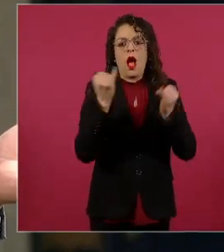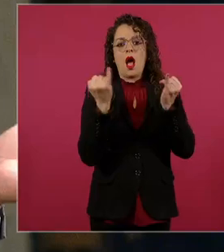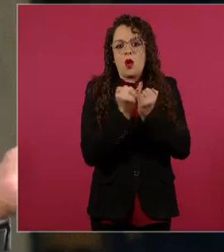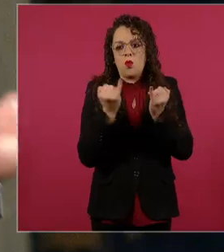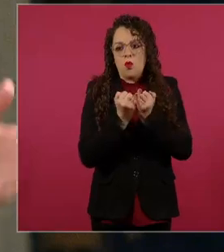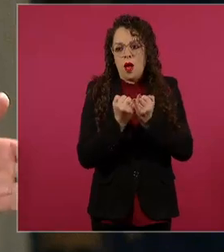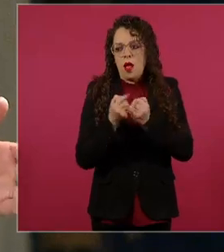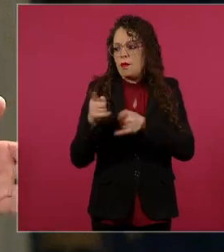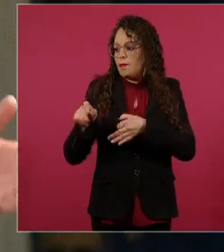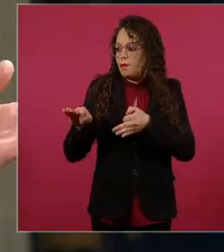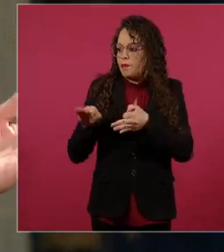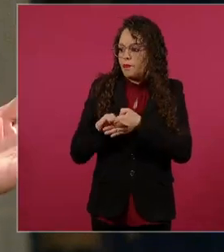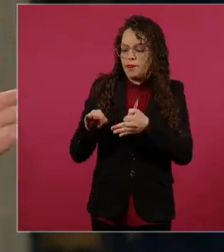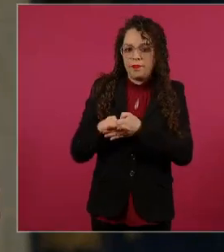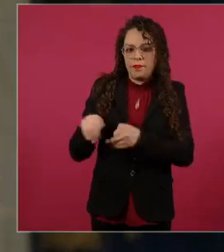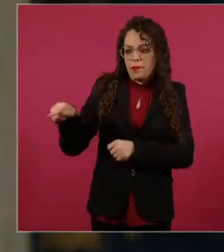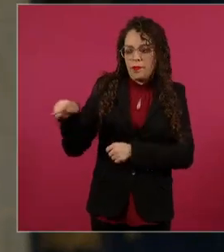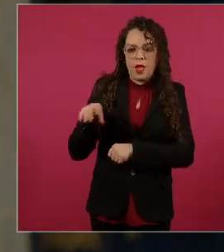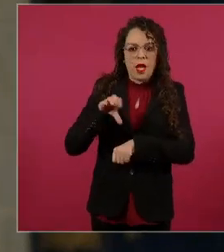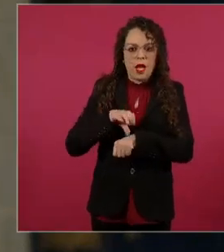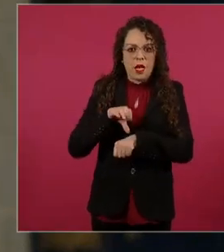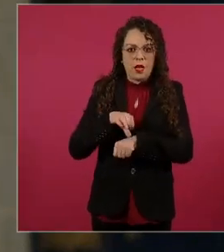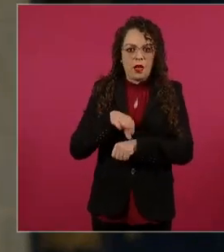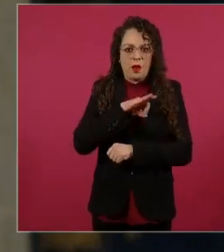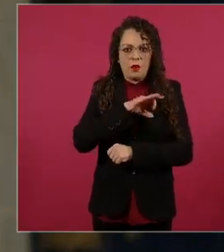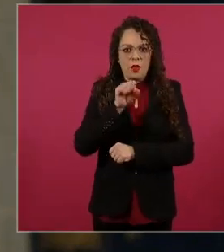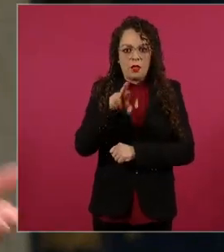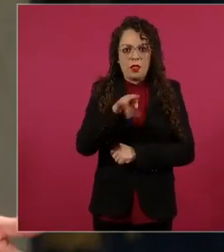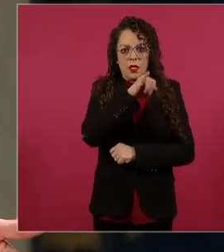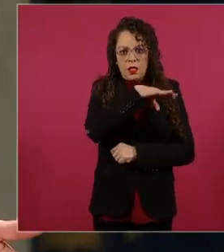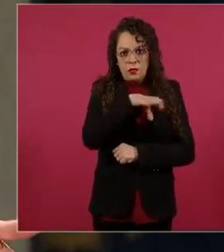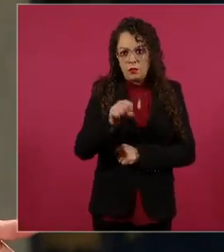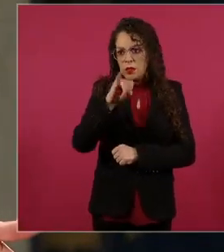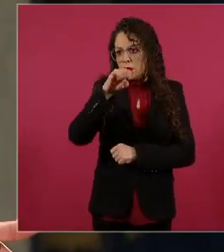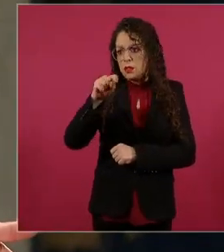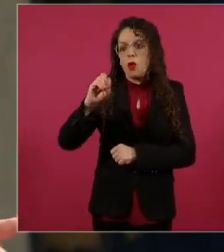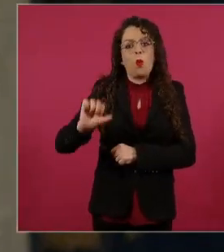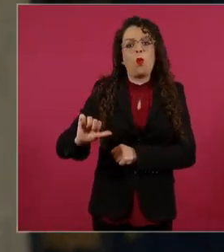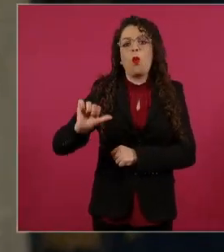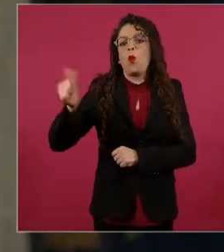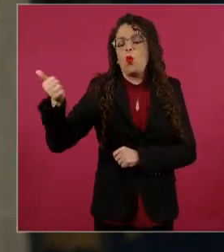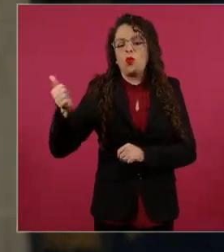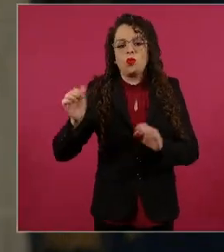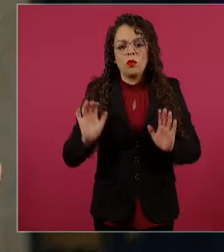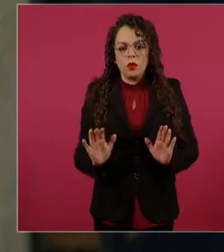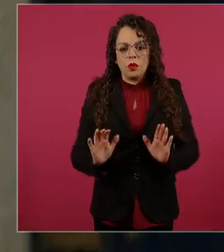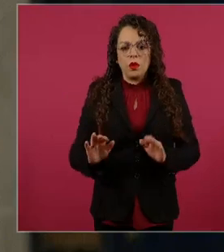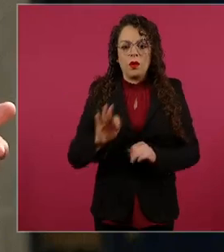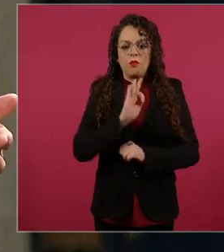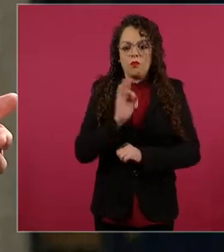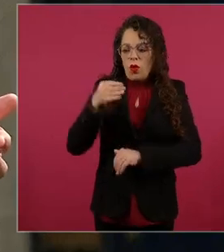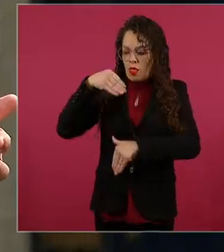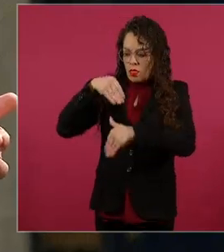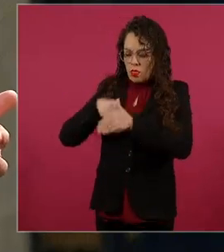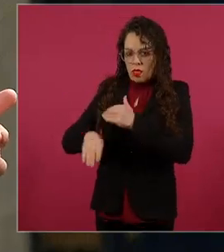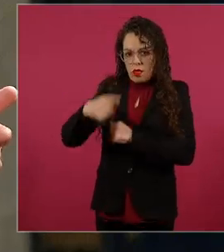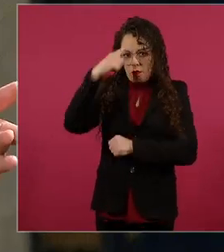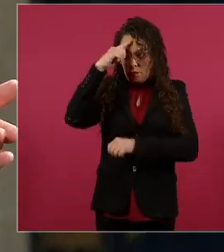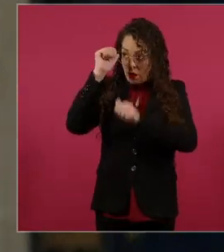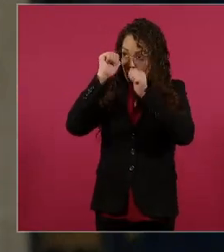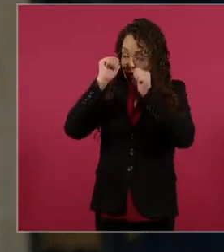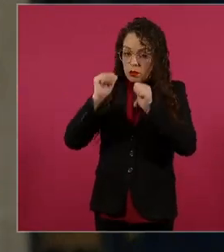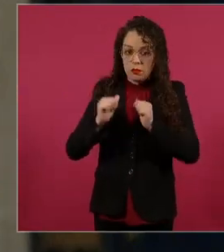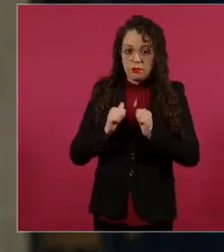IMSS, es el Issste o es salud y que nos queremos seguir atendiendo ahí nuestras enfermedades. No viajar, en mi caso, de